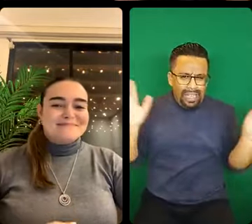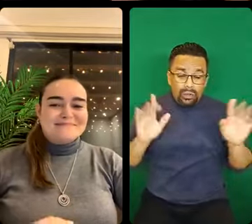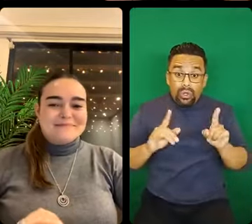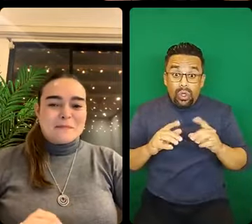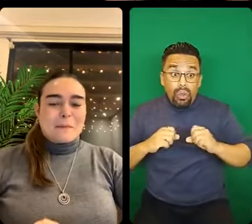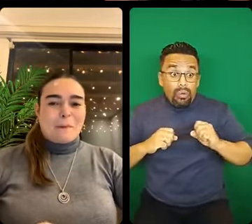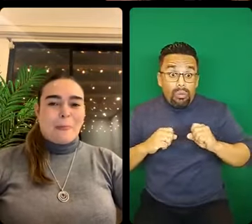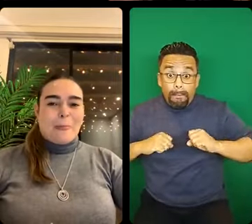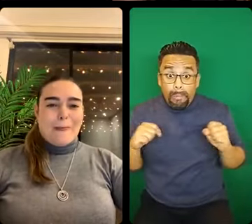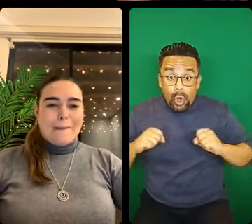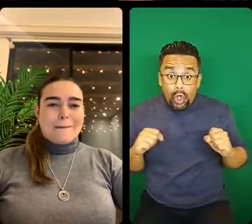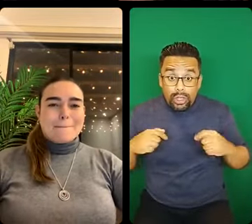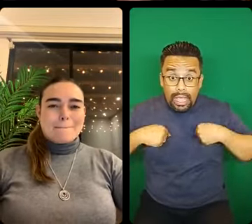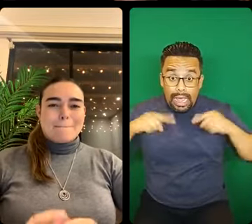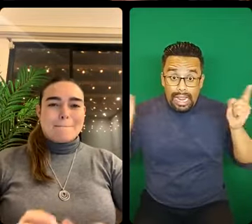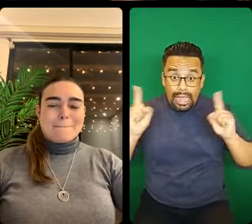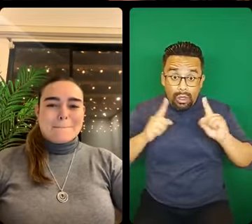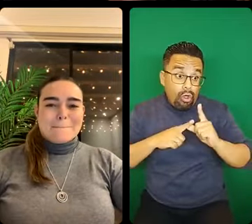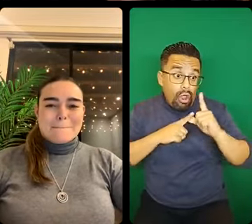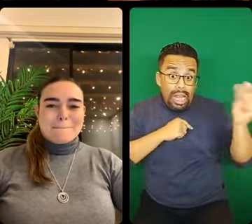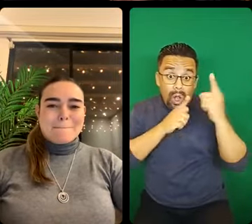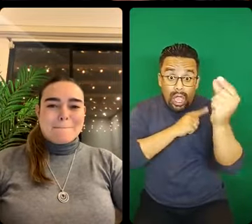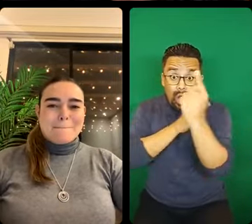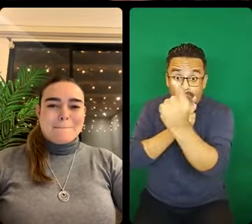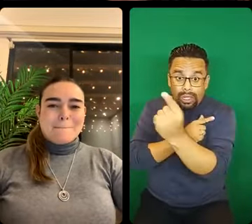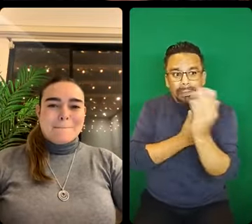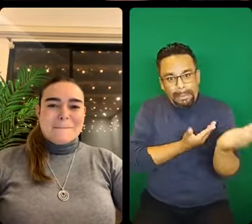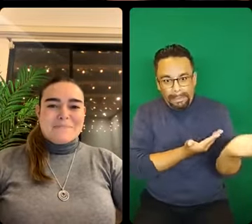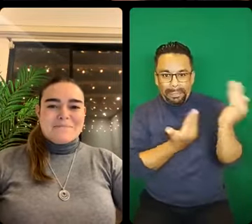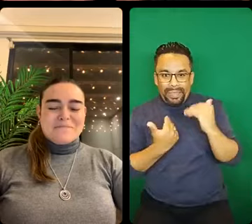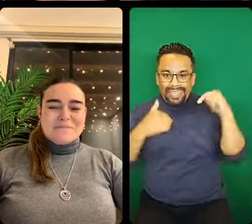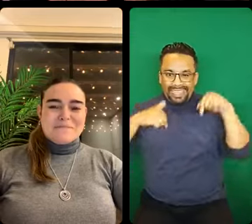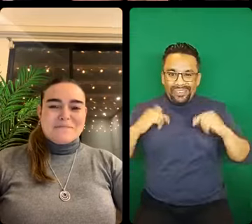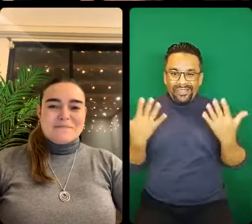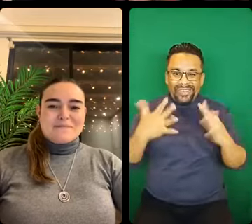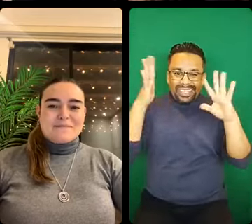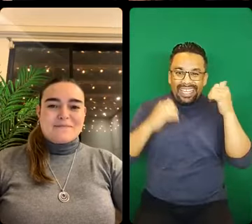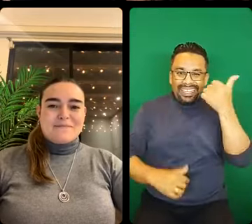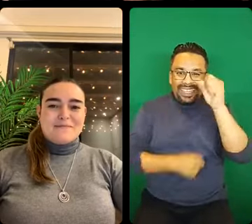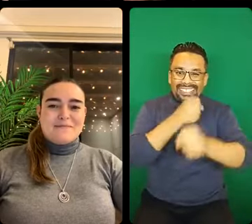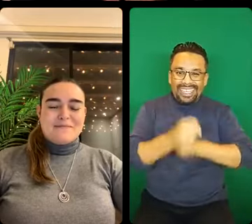aquí los estamos esperando para los 10 años de este hermoso festival.